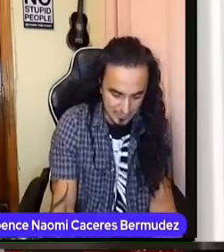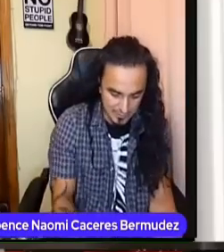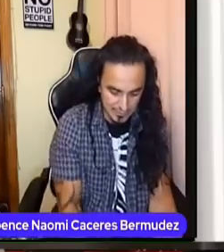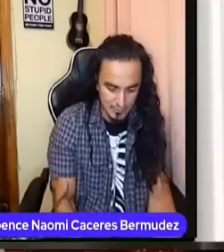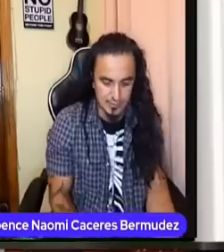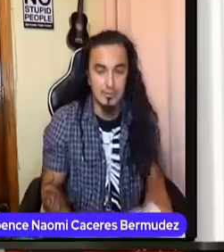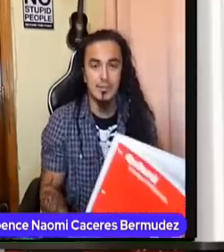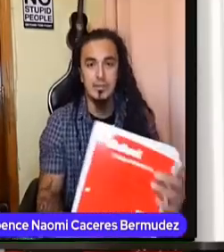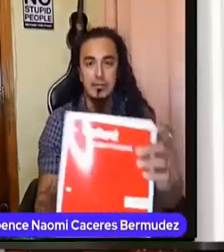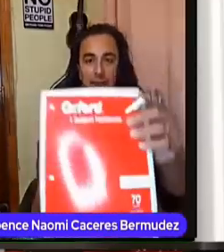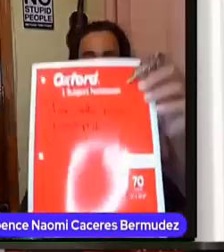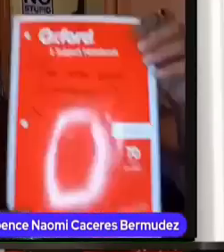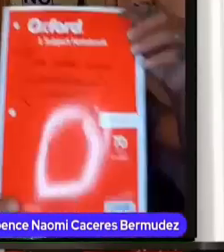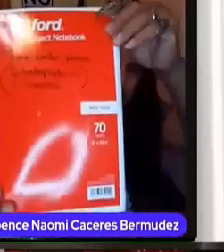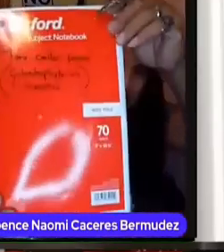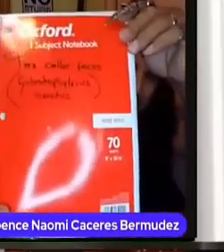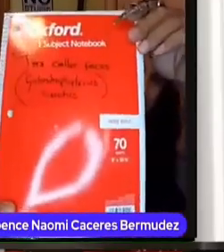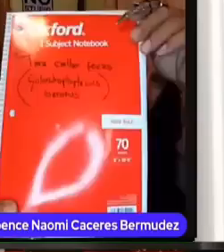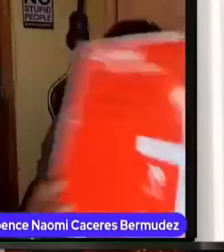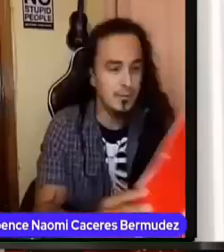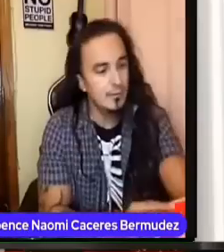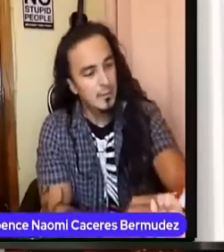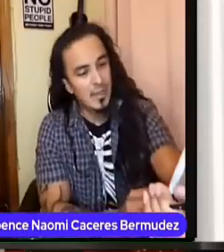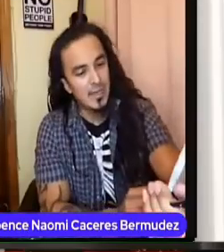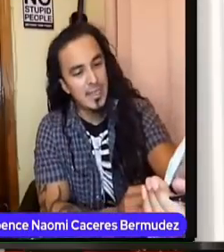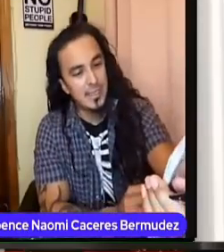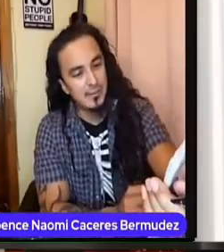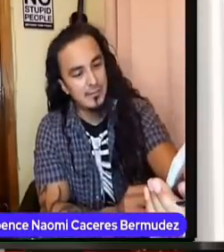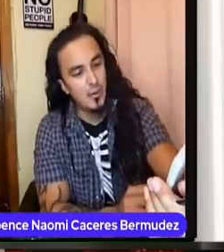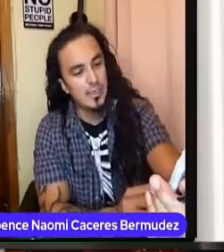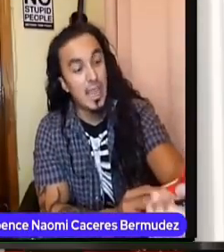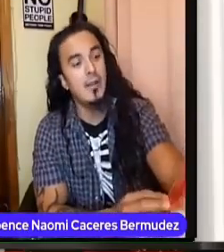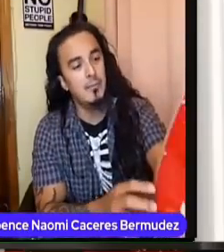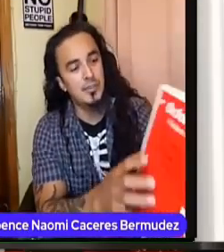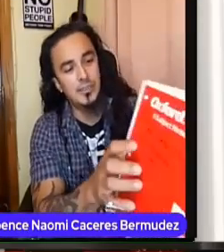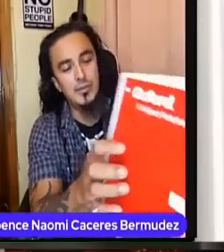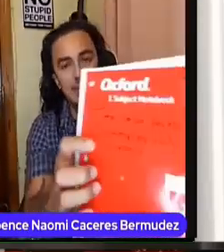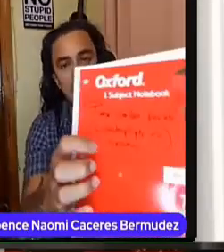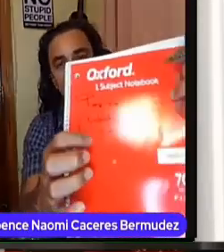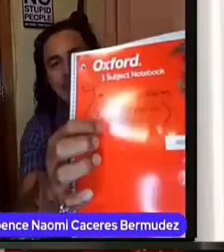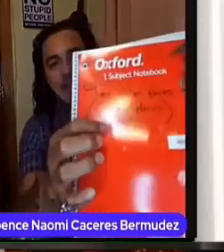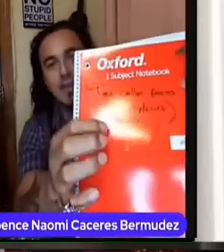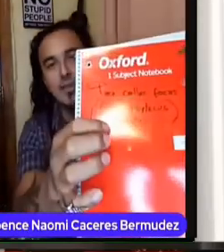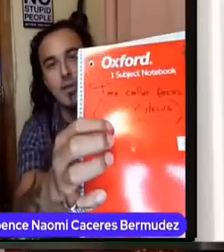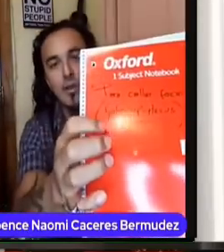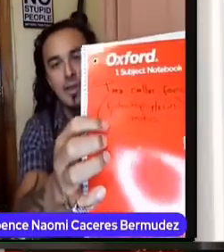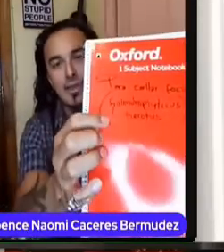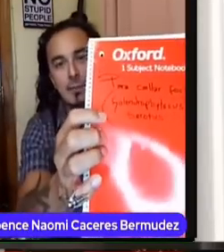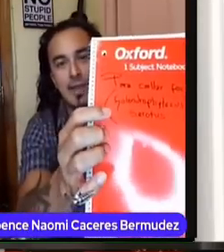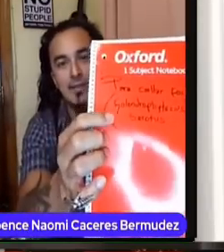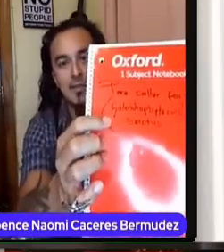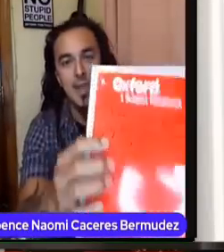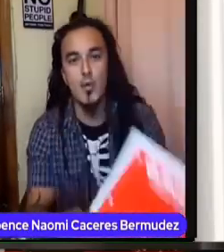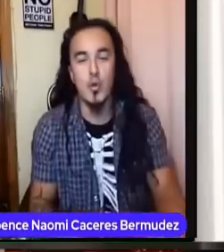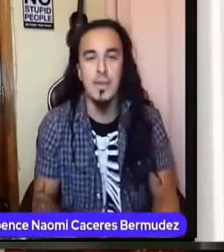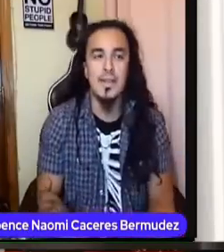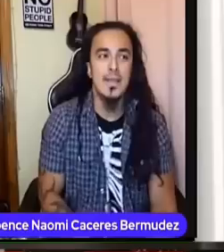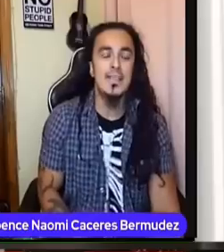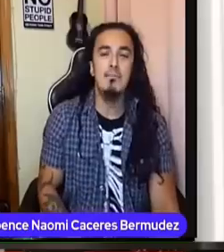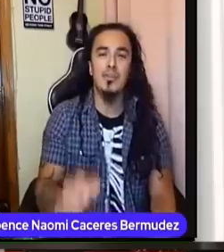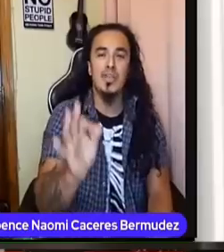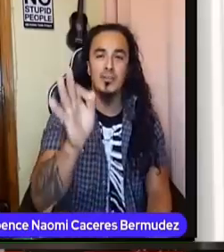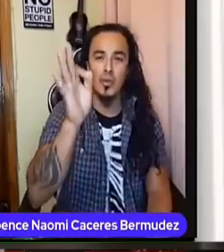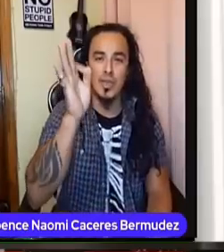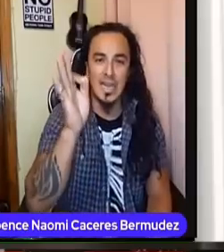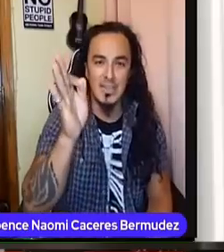del mundo para escribir un libro y atacar a Nayib Bukele y a todos sus seguidores. O sea, después